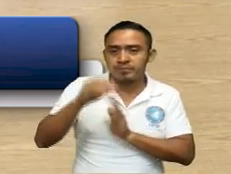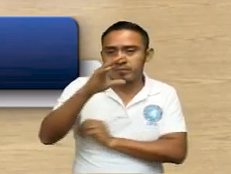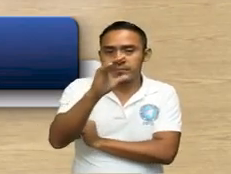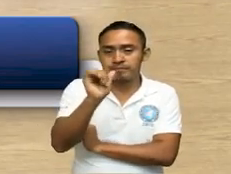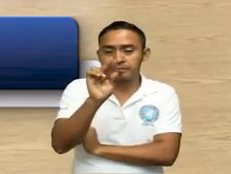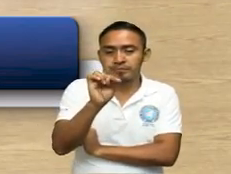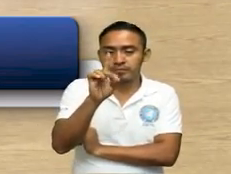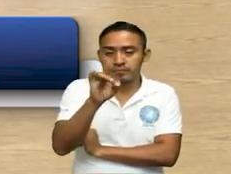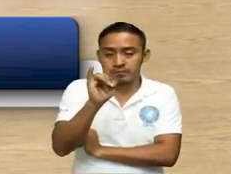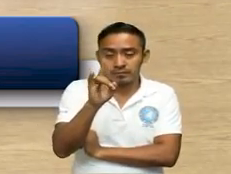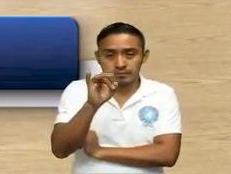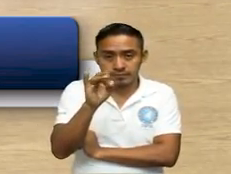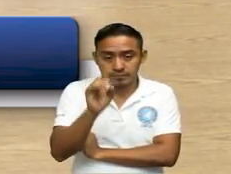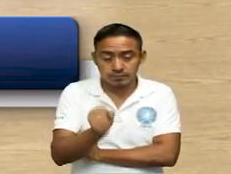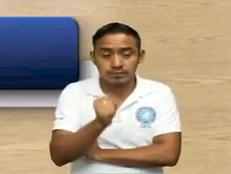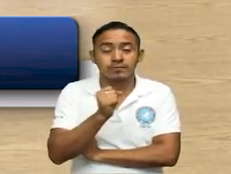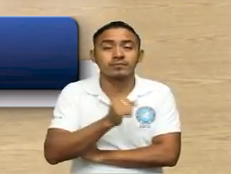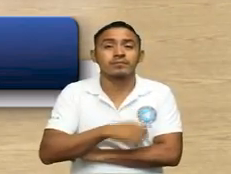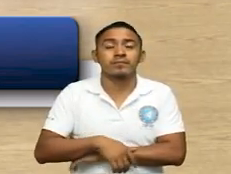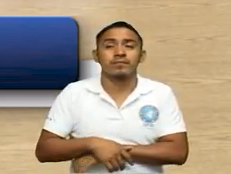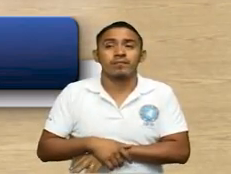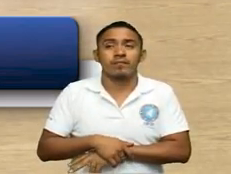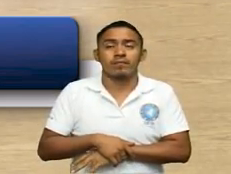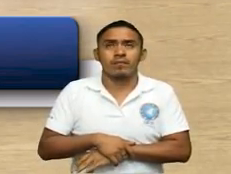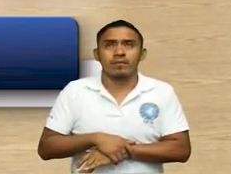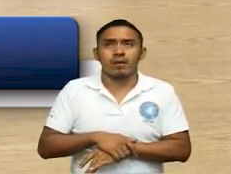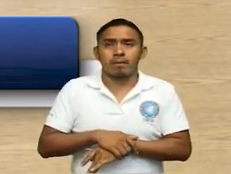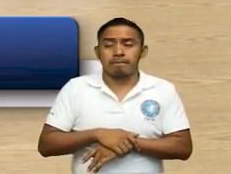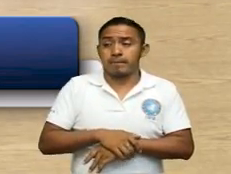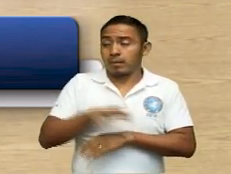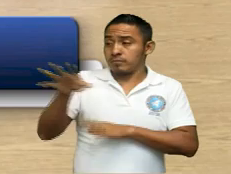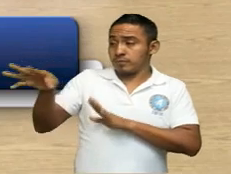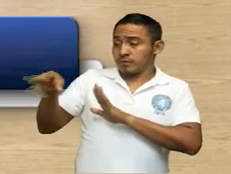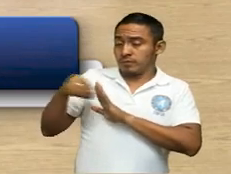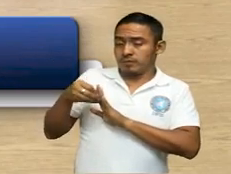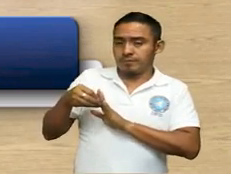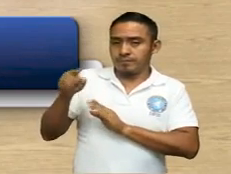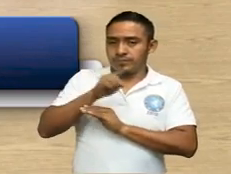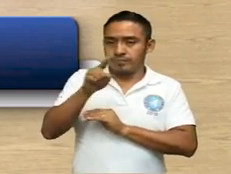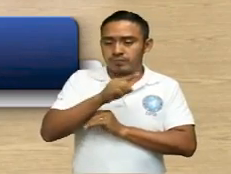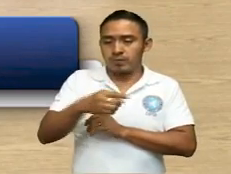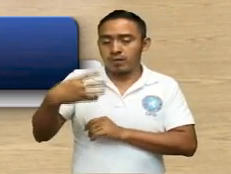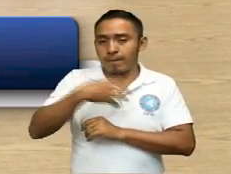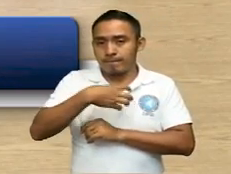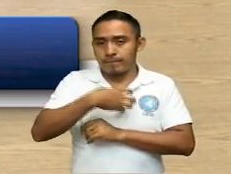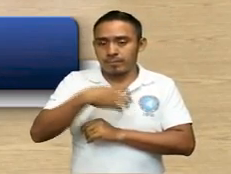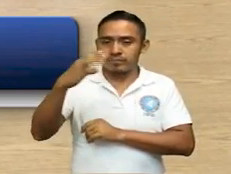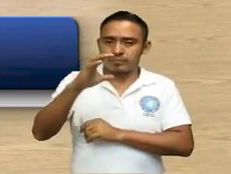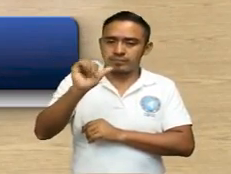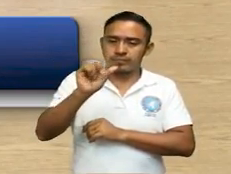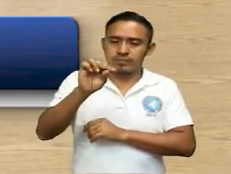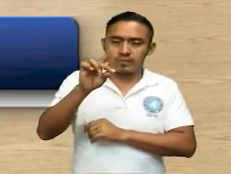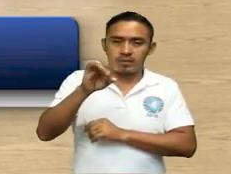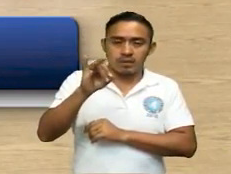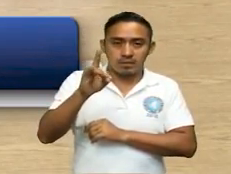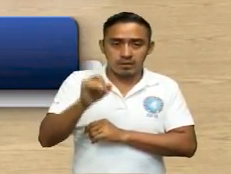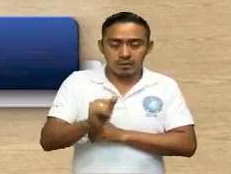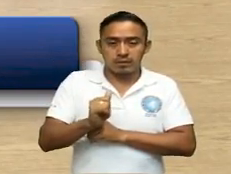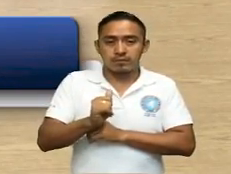candidiasis no es un hongo que se quiere del medio ambiente. Realmente es que la cándida es un hongo que nosotros tenemos en nuestro cuerpo, ¿ya? Se